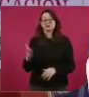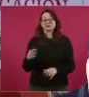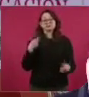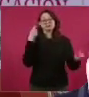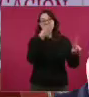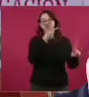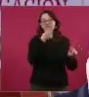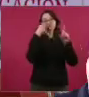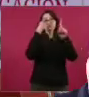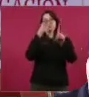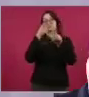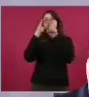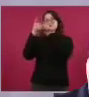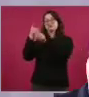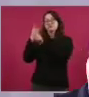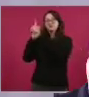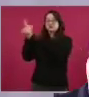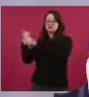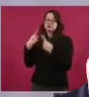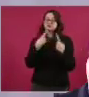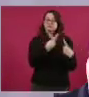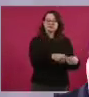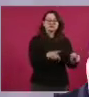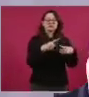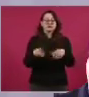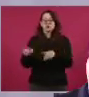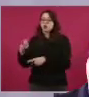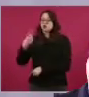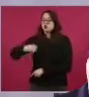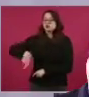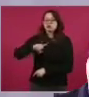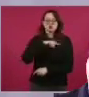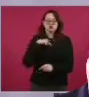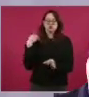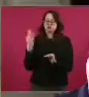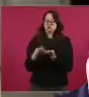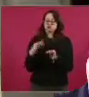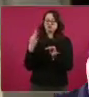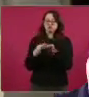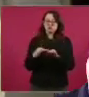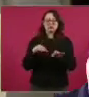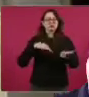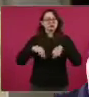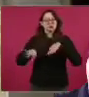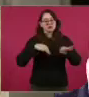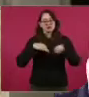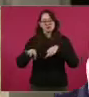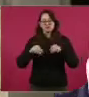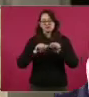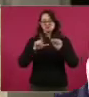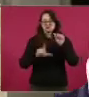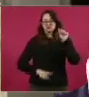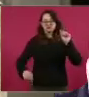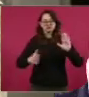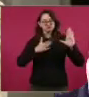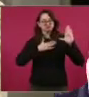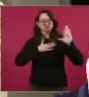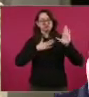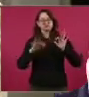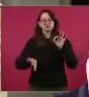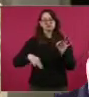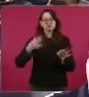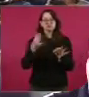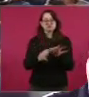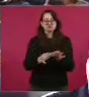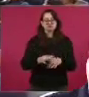metas. Nosotros seguimos trabajando y seguiremos cumpliéndole a nuestra patria. Tú,